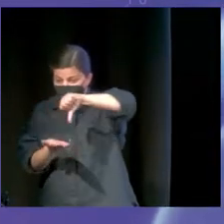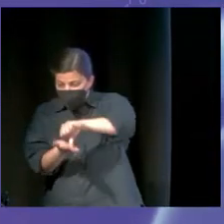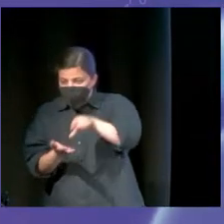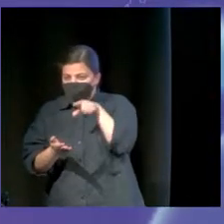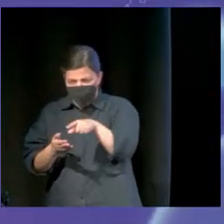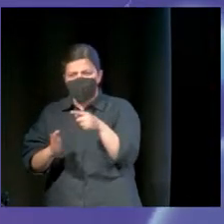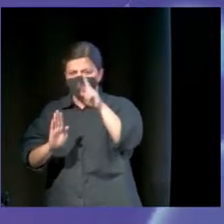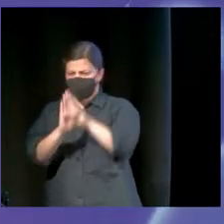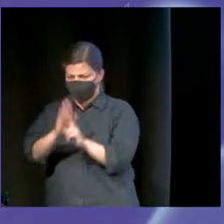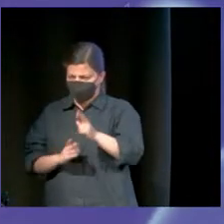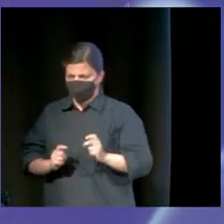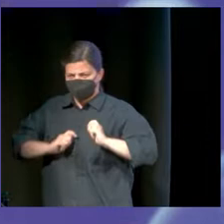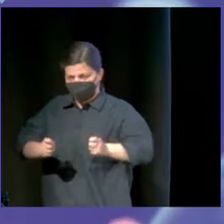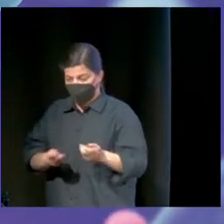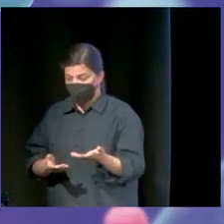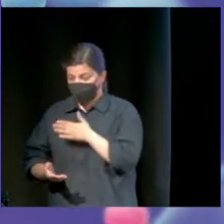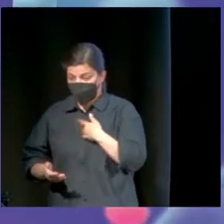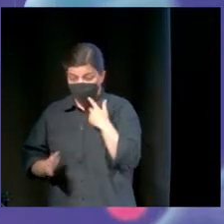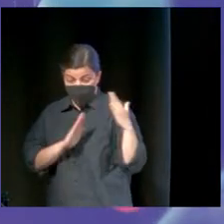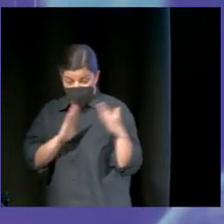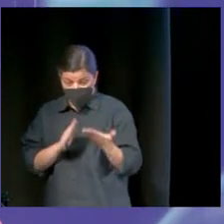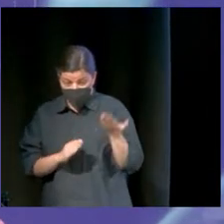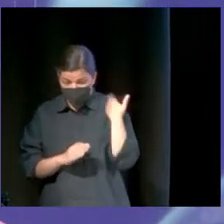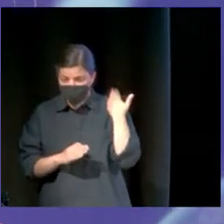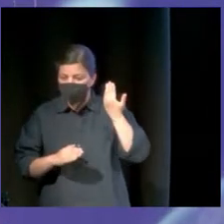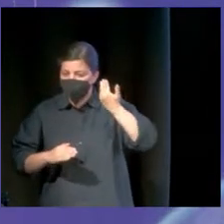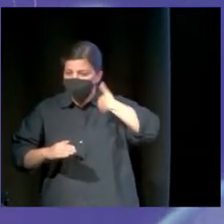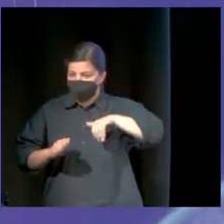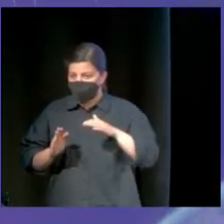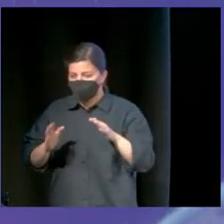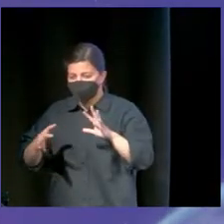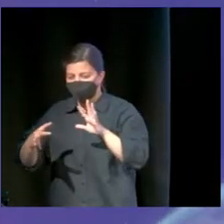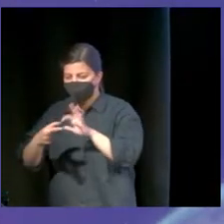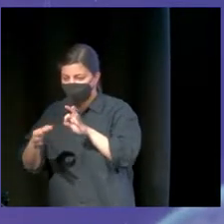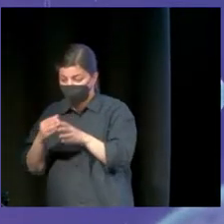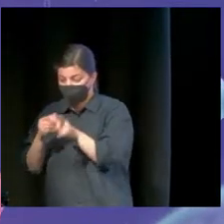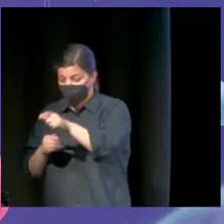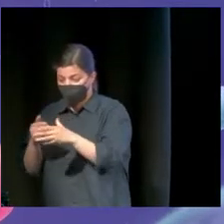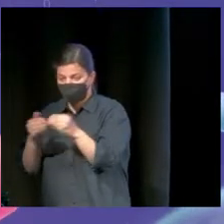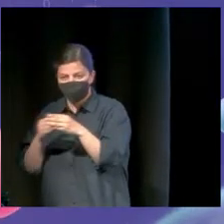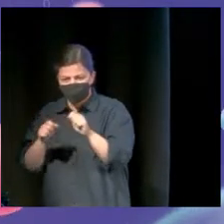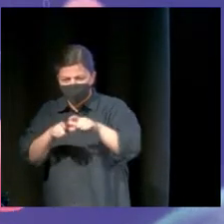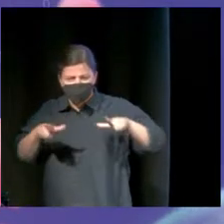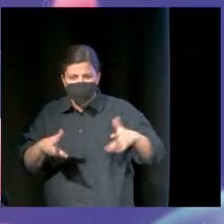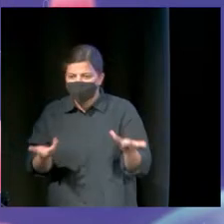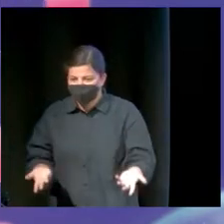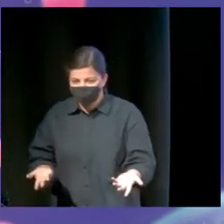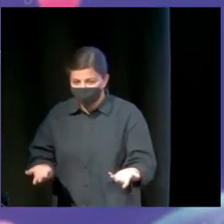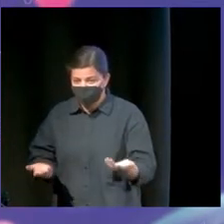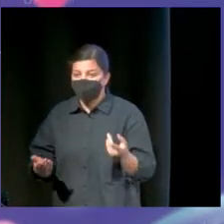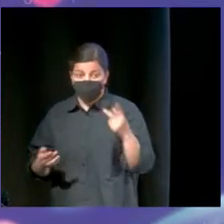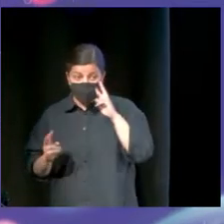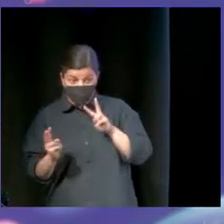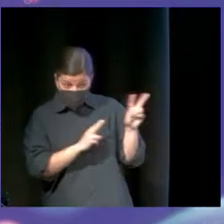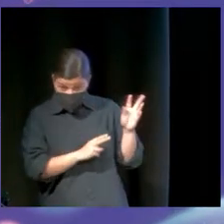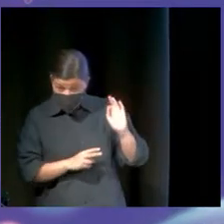luego llega un momento bueno en ese en esa época ya pasan cuál es la relación de los usuarios con esas plataformas bueno lo veis